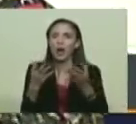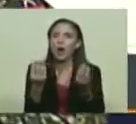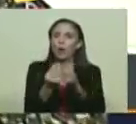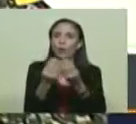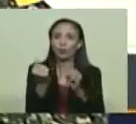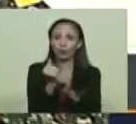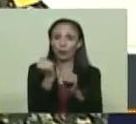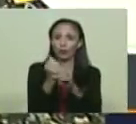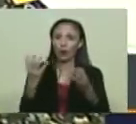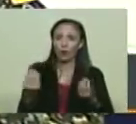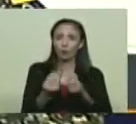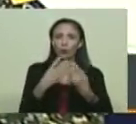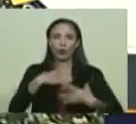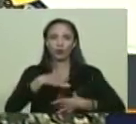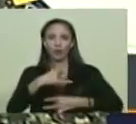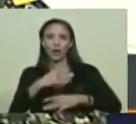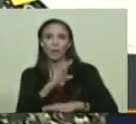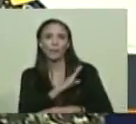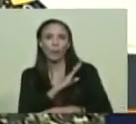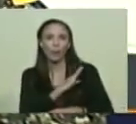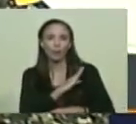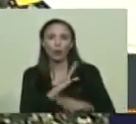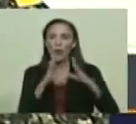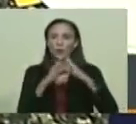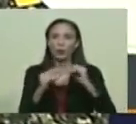intereses politiqueros mezquinos.